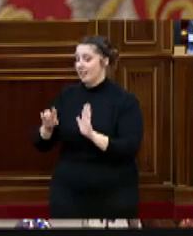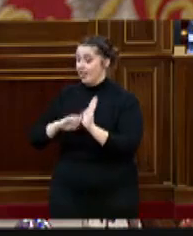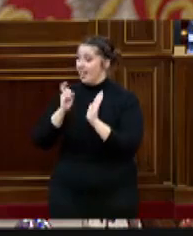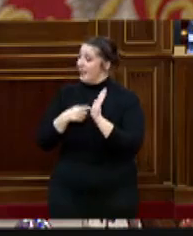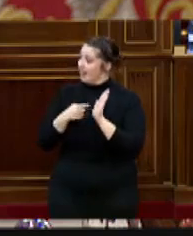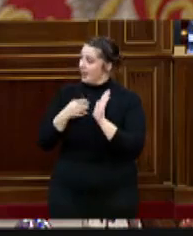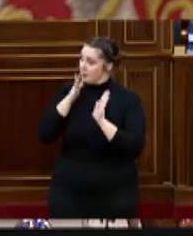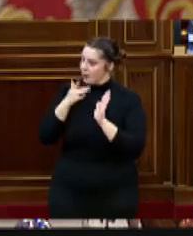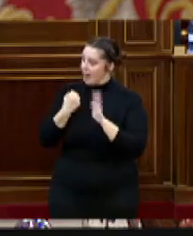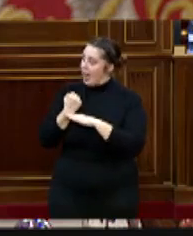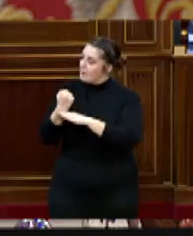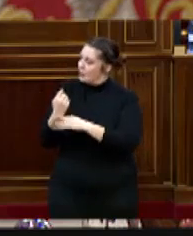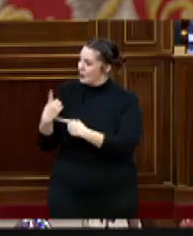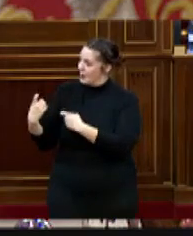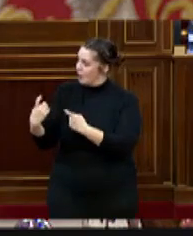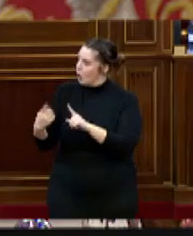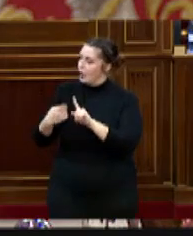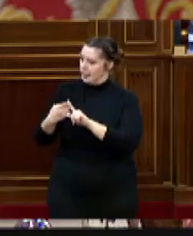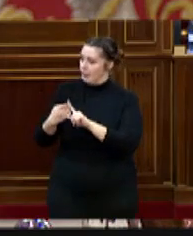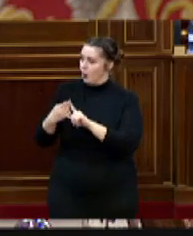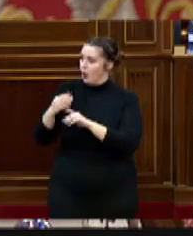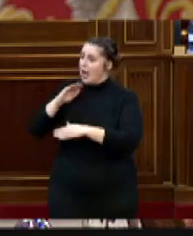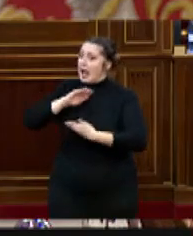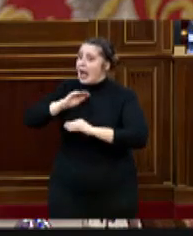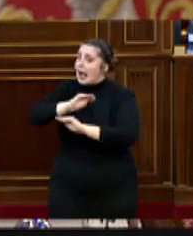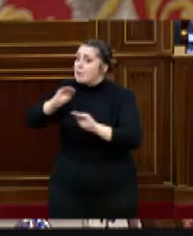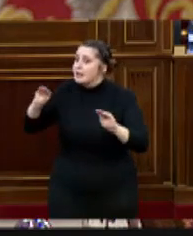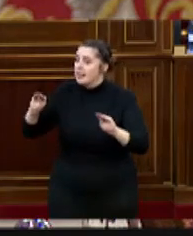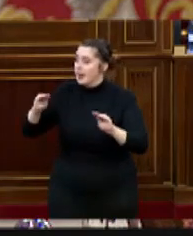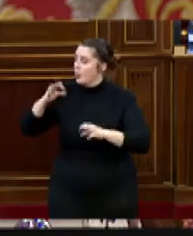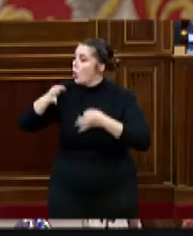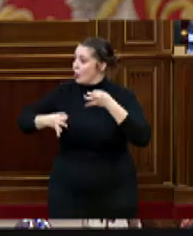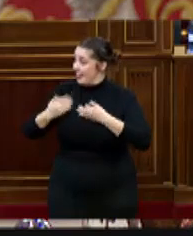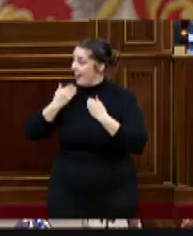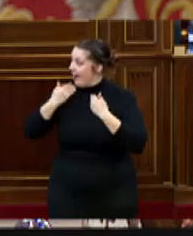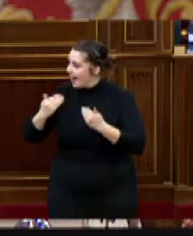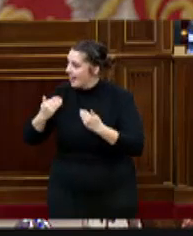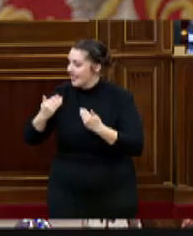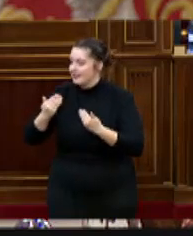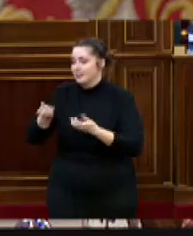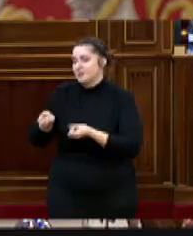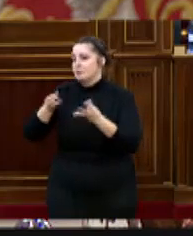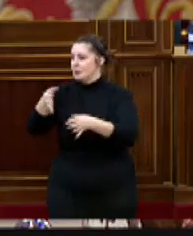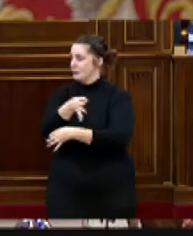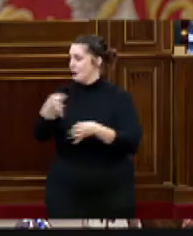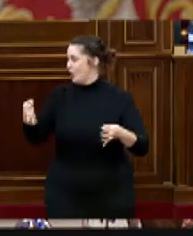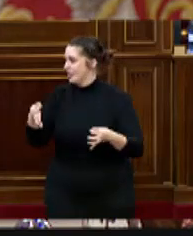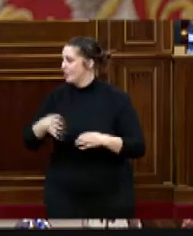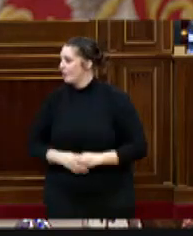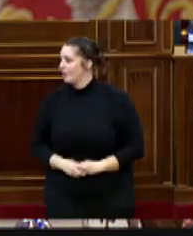al proveer los apoyos necesarios para el ejercicio de vuestra capacidad jurídica transmite el mensaje correcto